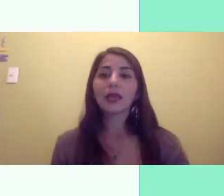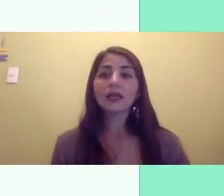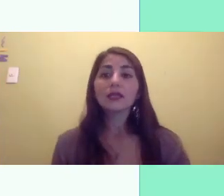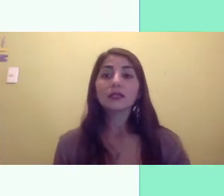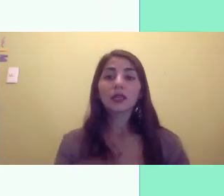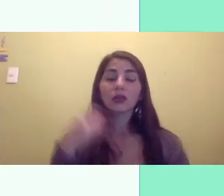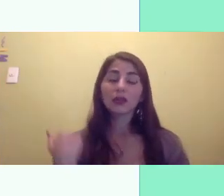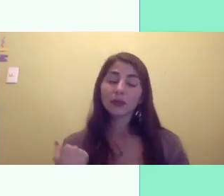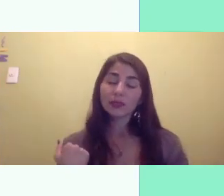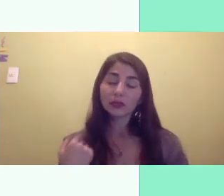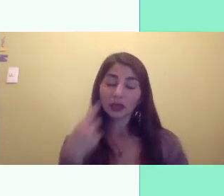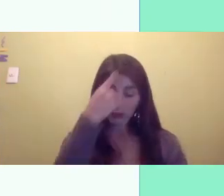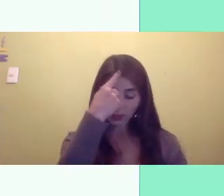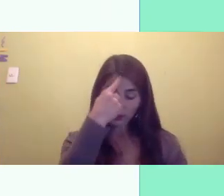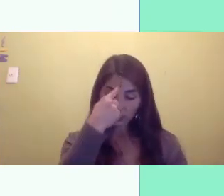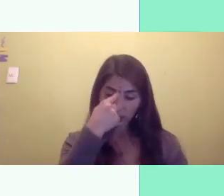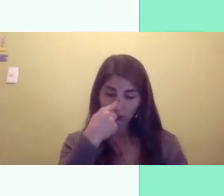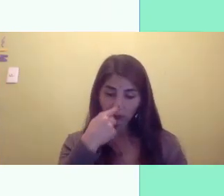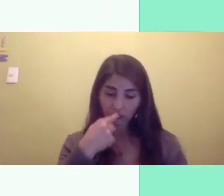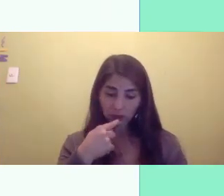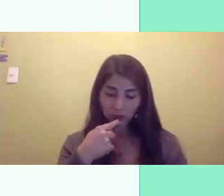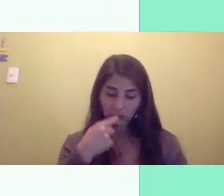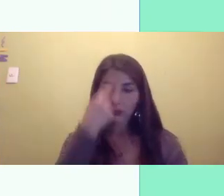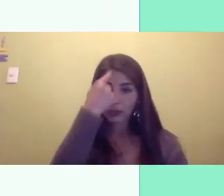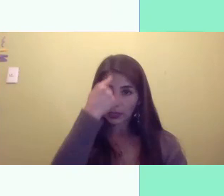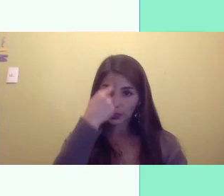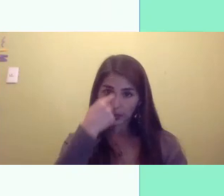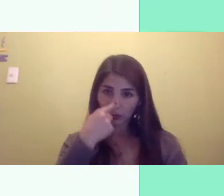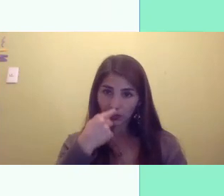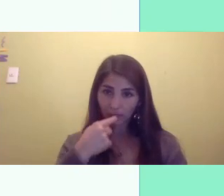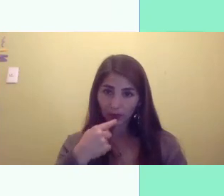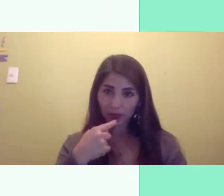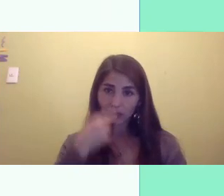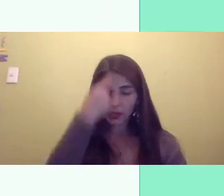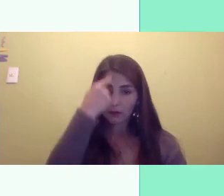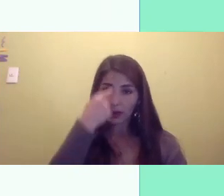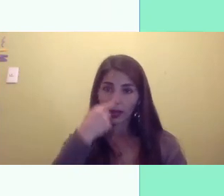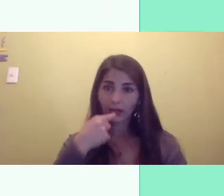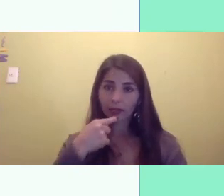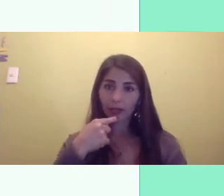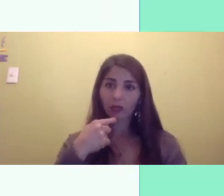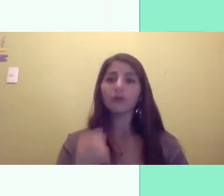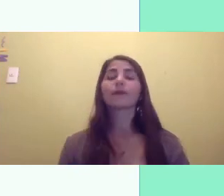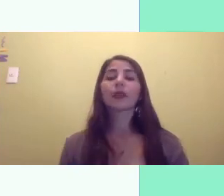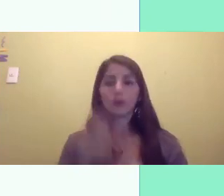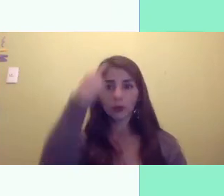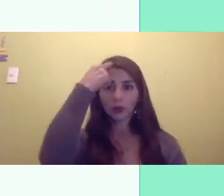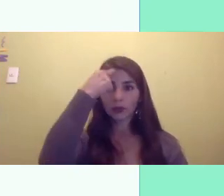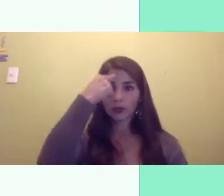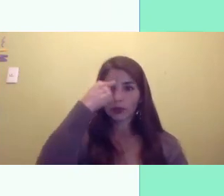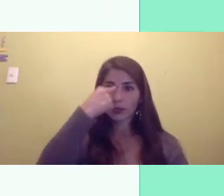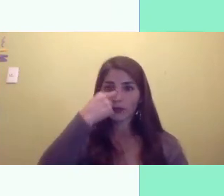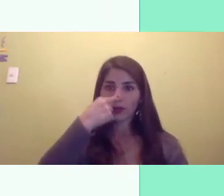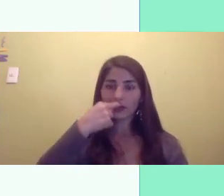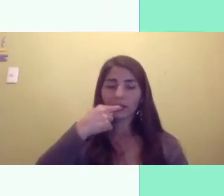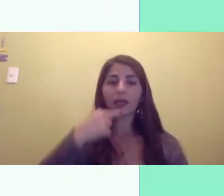atrás. ¿Ya? Si quiero representar triste, inclino mi cabeza y baja el dedo